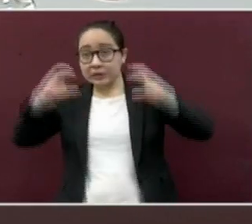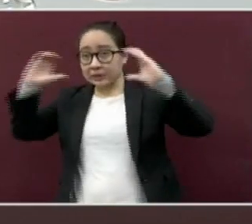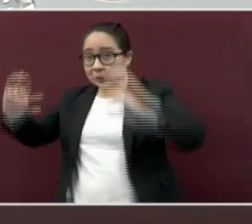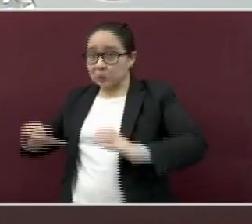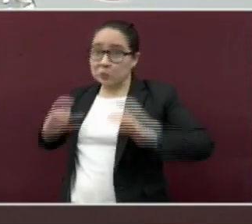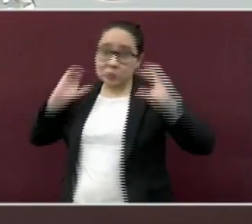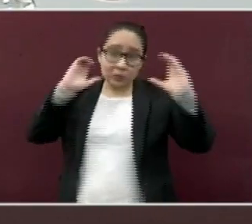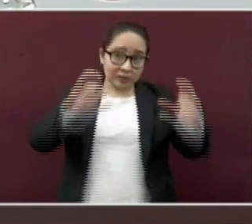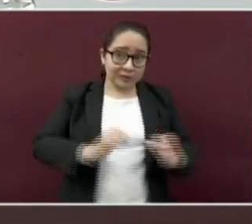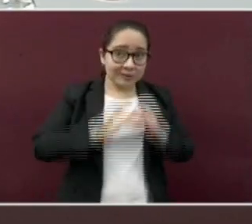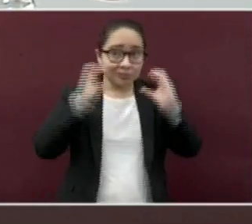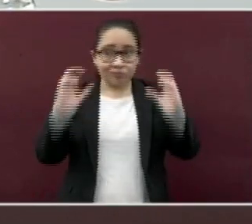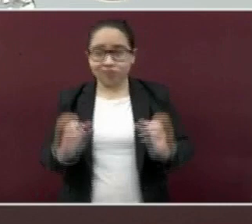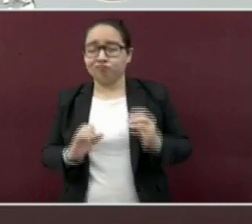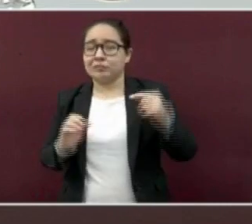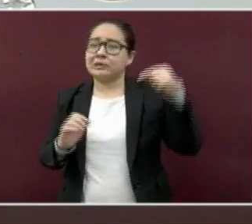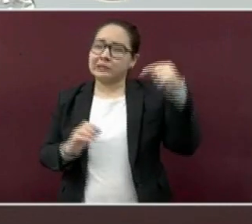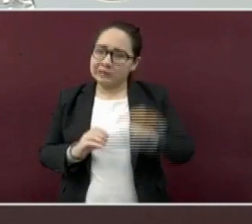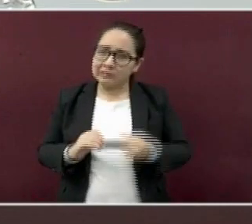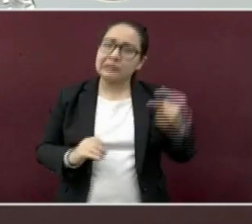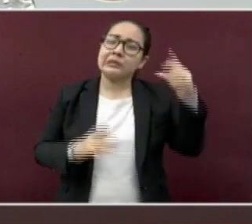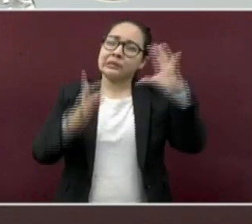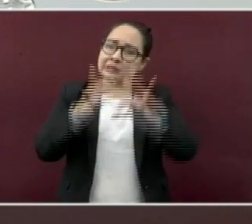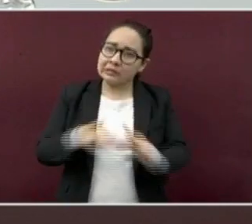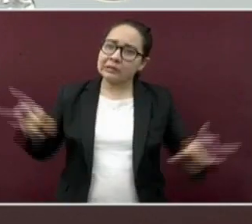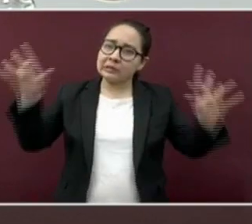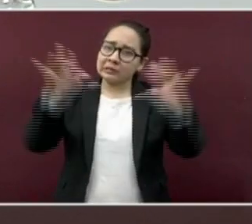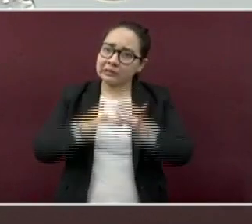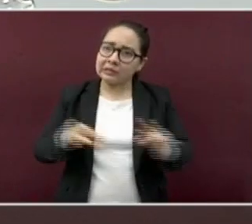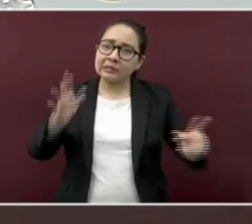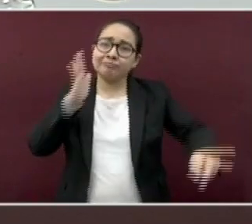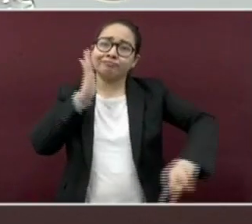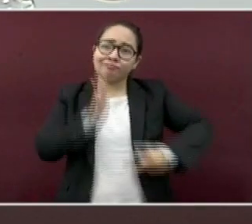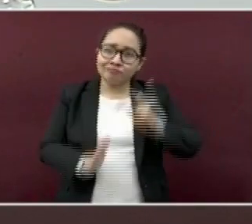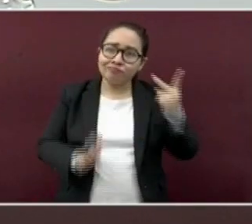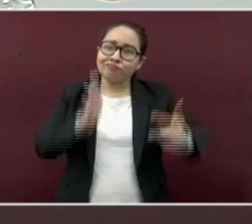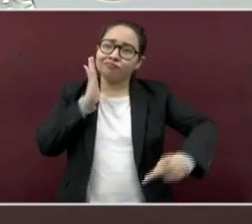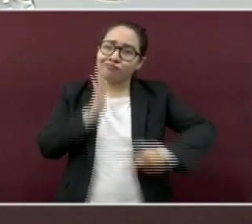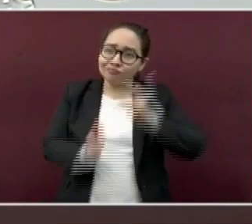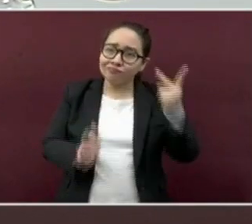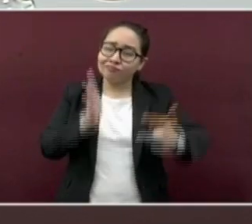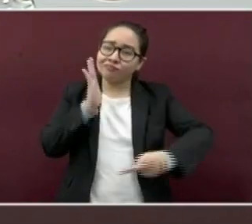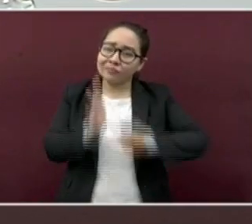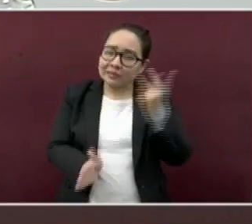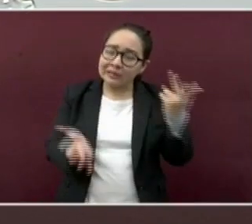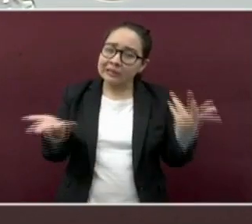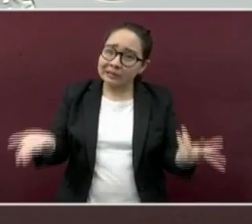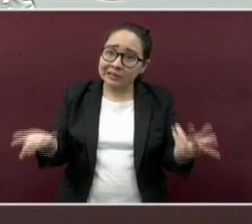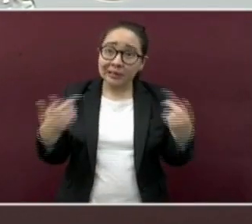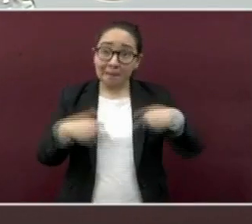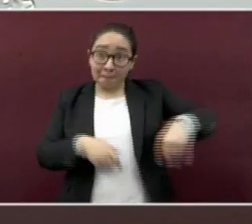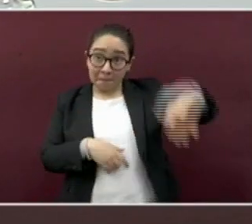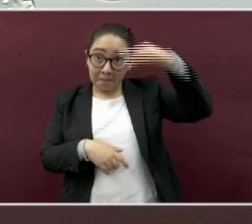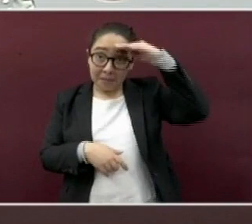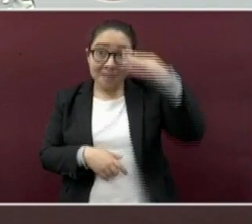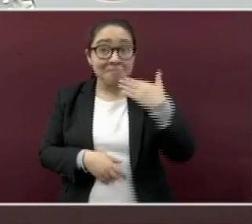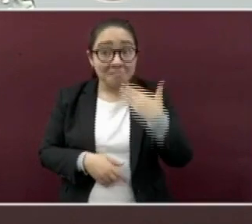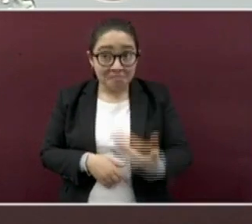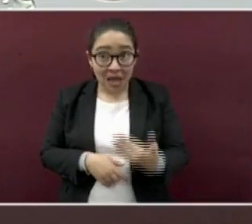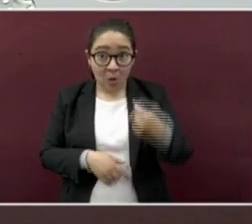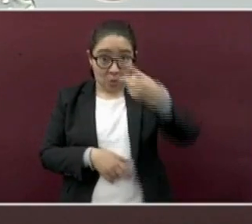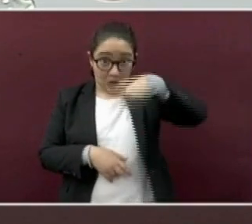hemos estado insistiendo. Piensen que si se contagian, no solo serán ustedes